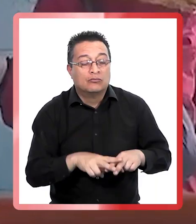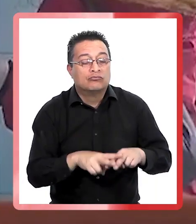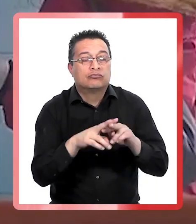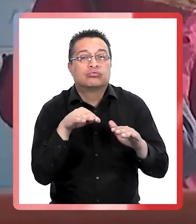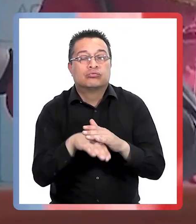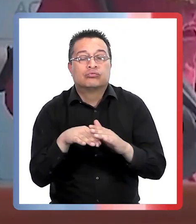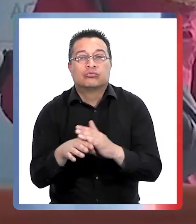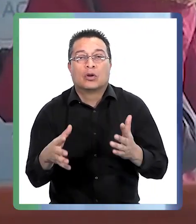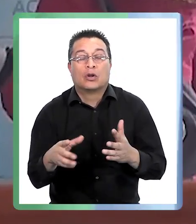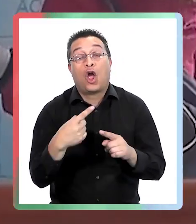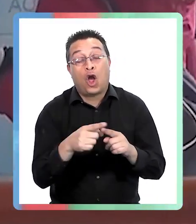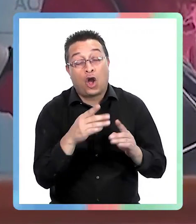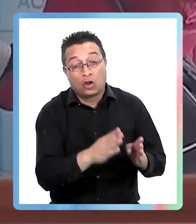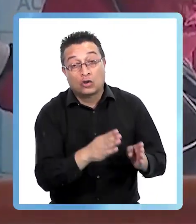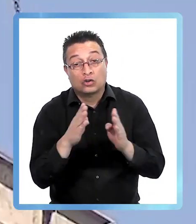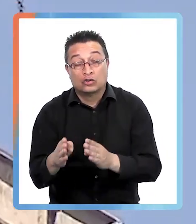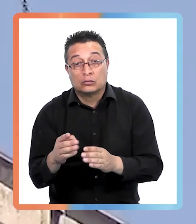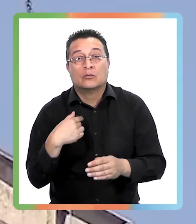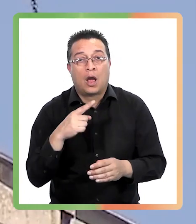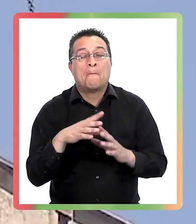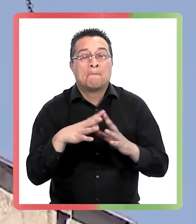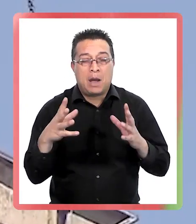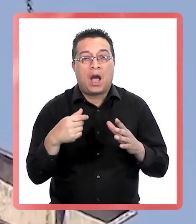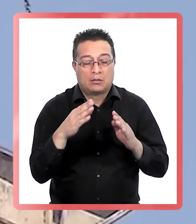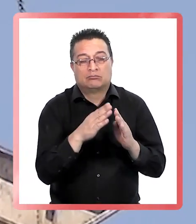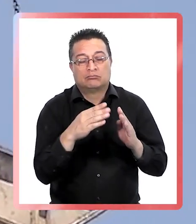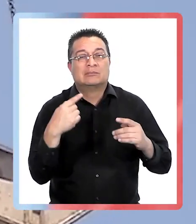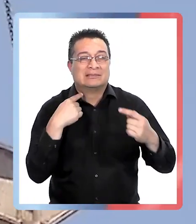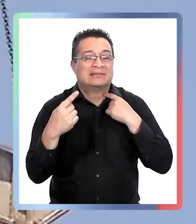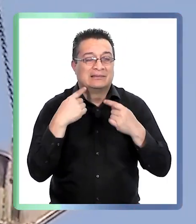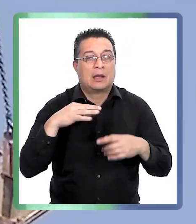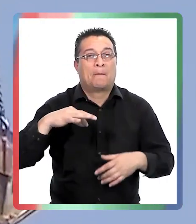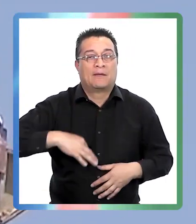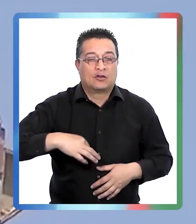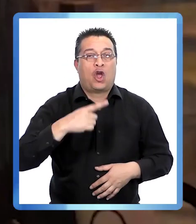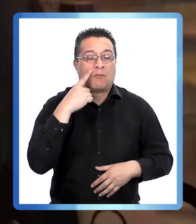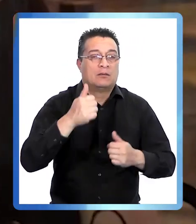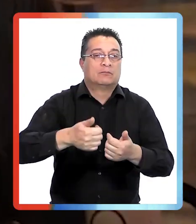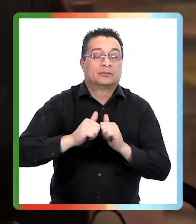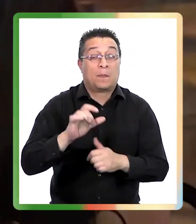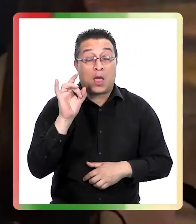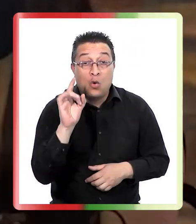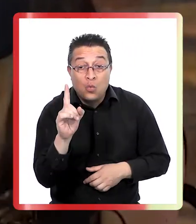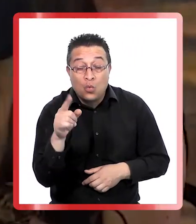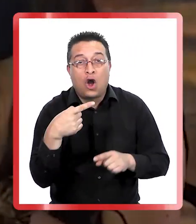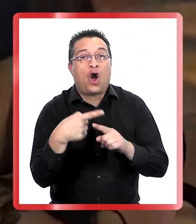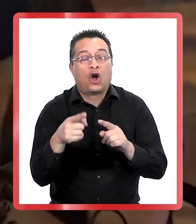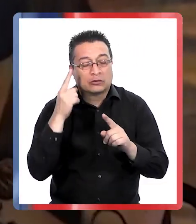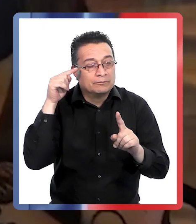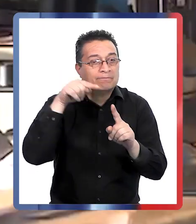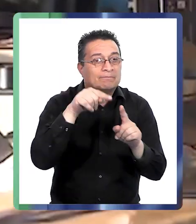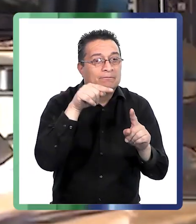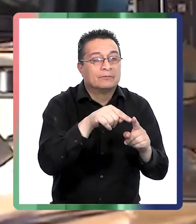acumular al final. Por otro lado, tenemos muchas más lagunas previsionales que los hombres. ¿Por qué? Porque una se dedica a otras tareas